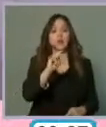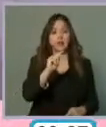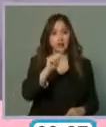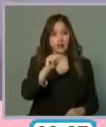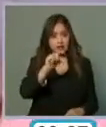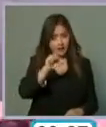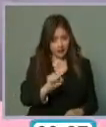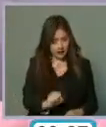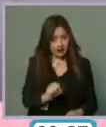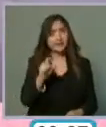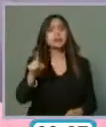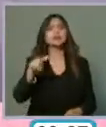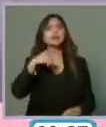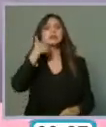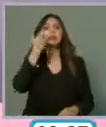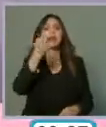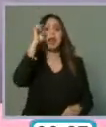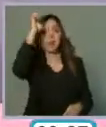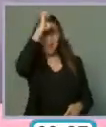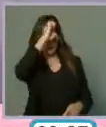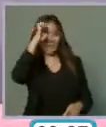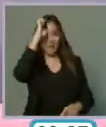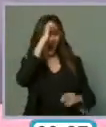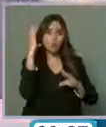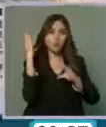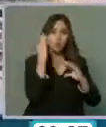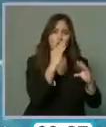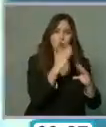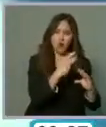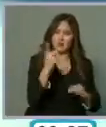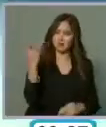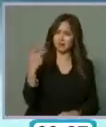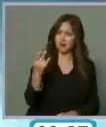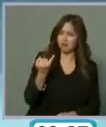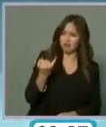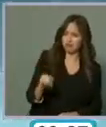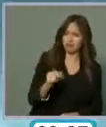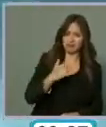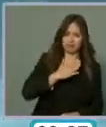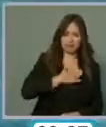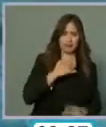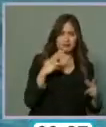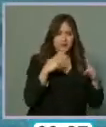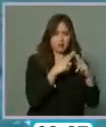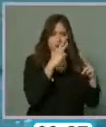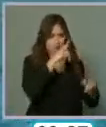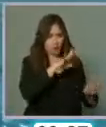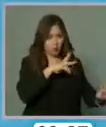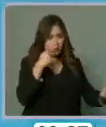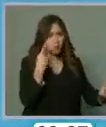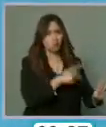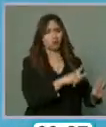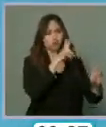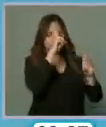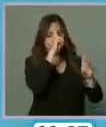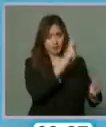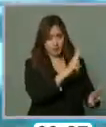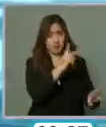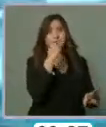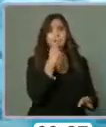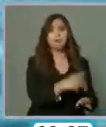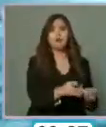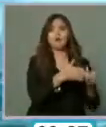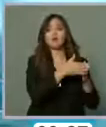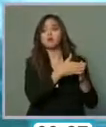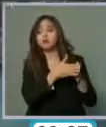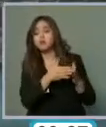evangelizar los japoneses, que por supuesto pues tienen su religión y no querían saber de esto, pero bueno, también hubo desencuentros en ese sentido, pero en esta larga ida y